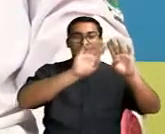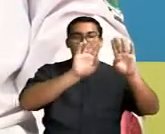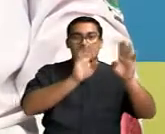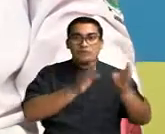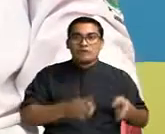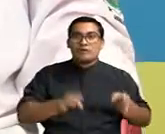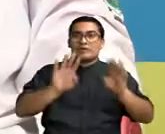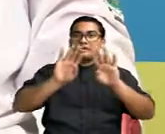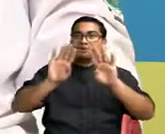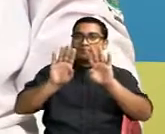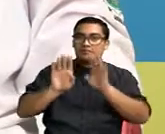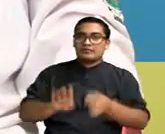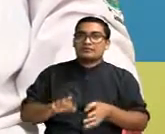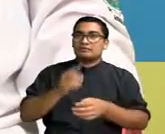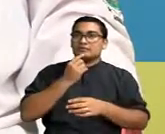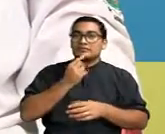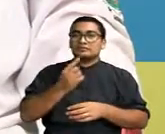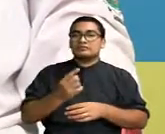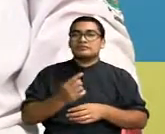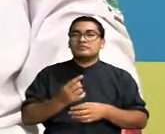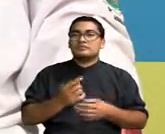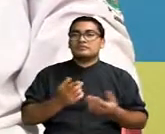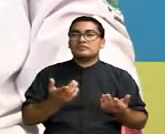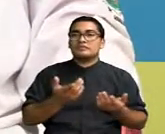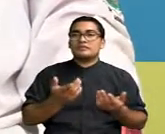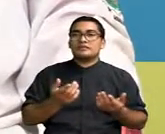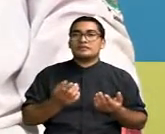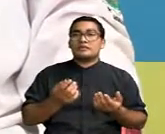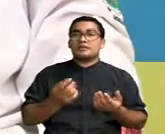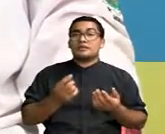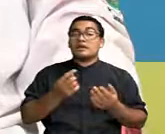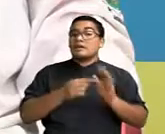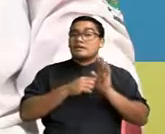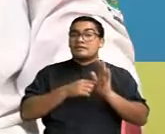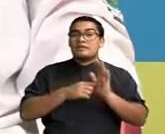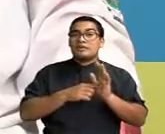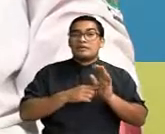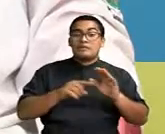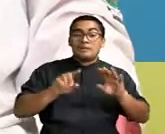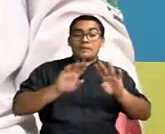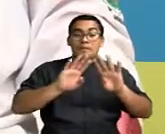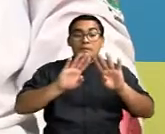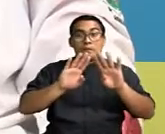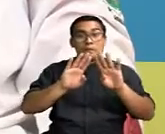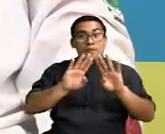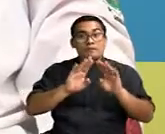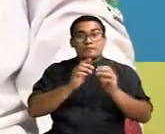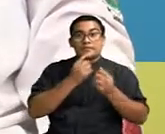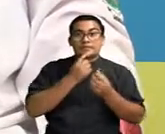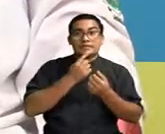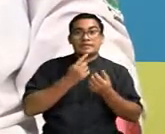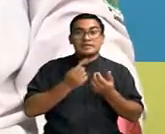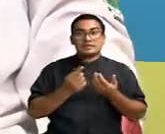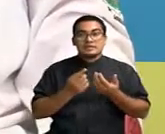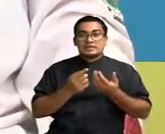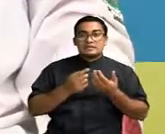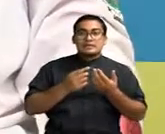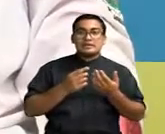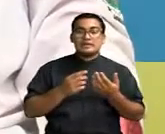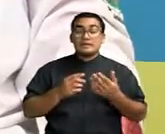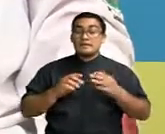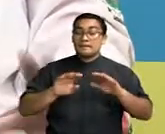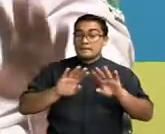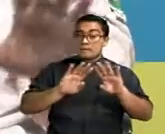se diagnostica más también es por el hecho que cuando se embarazan, eso es importante. Pueden